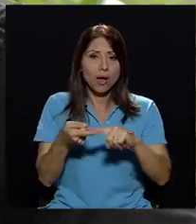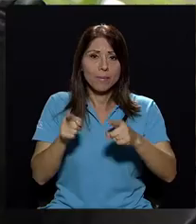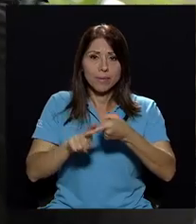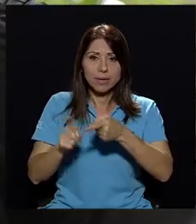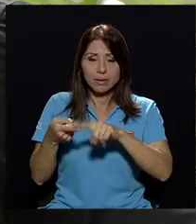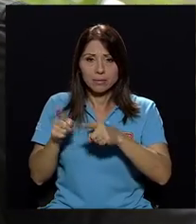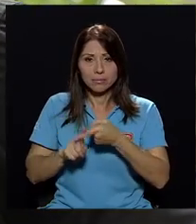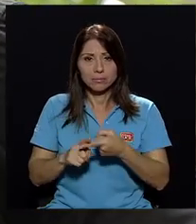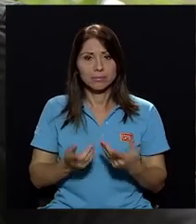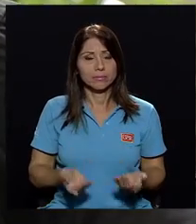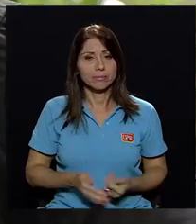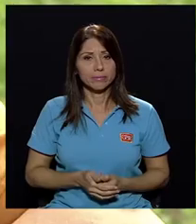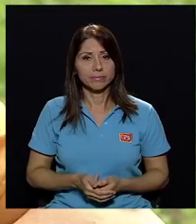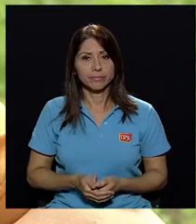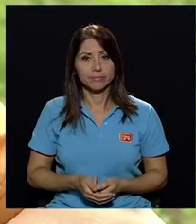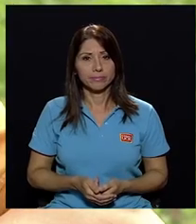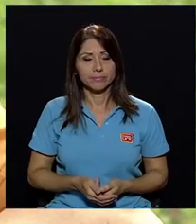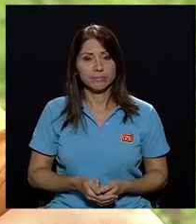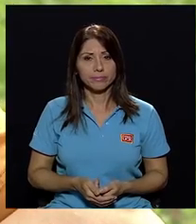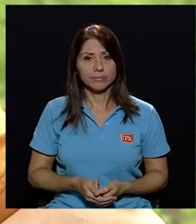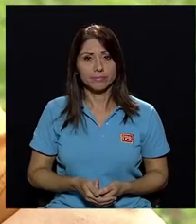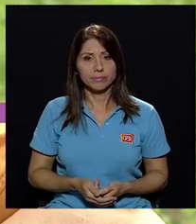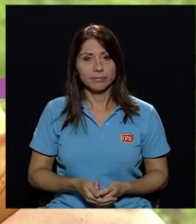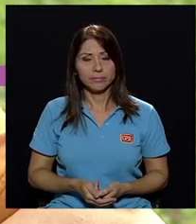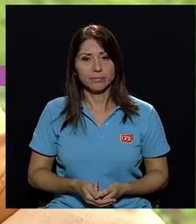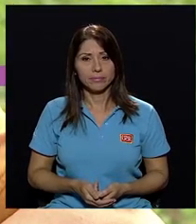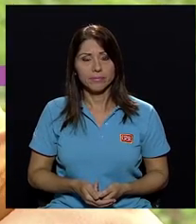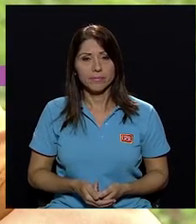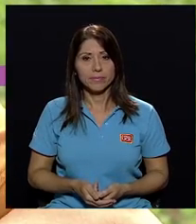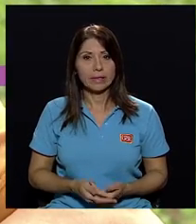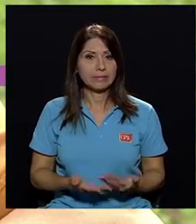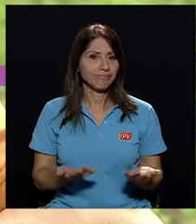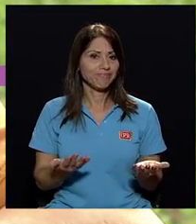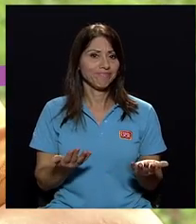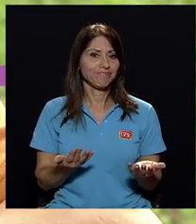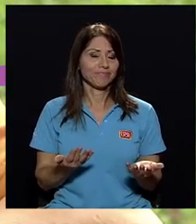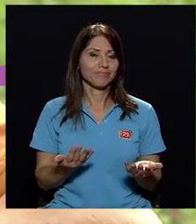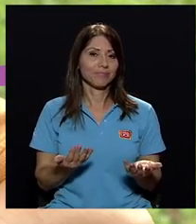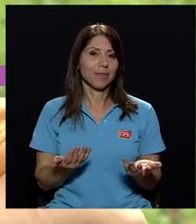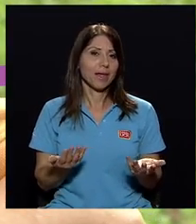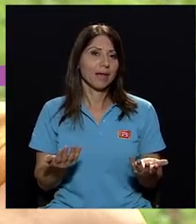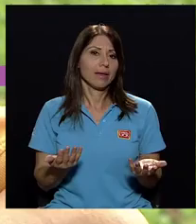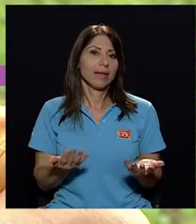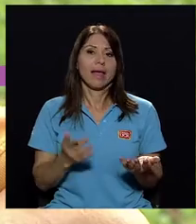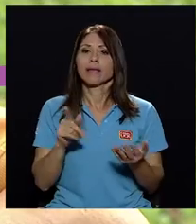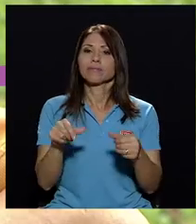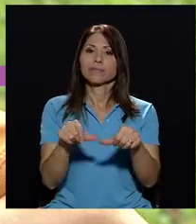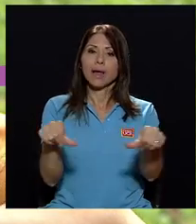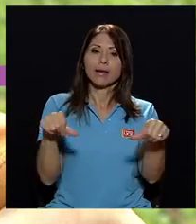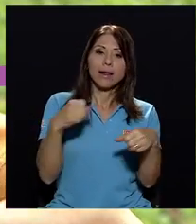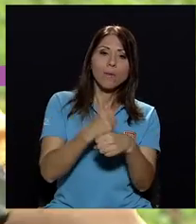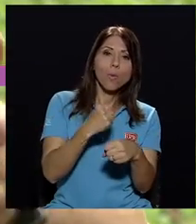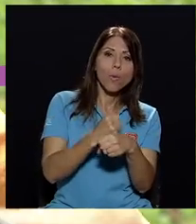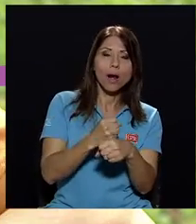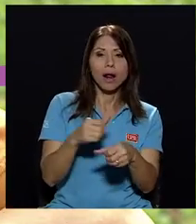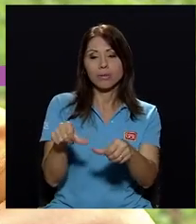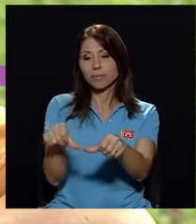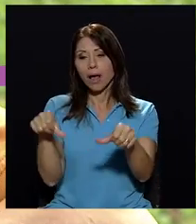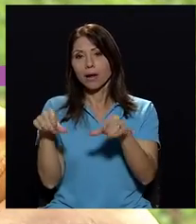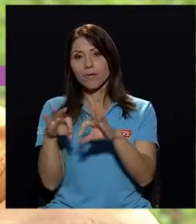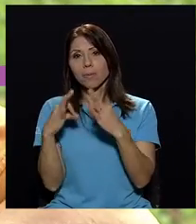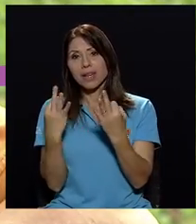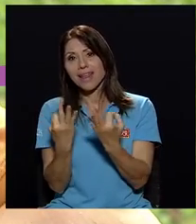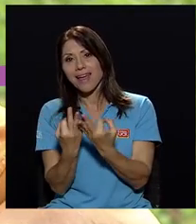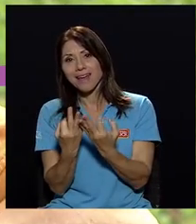o con sus amigos. Uh-huh. Muy bien. Es inevitable que uno en el plano laboral o en el plano